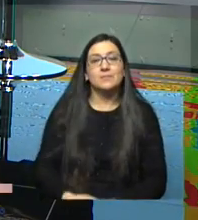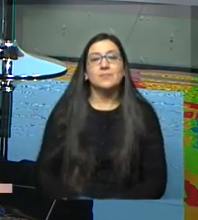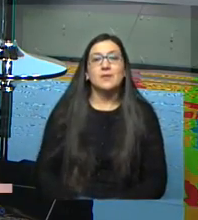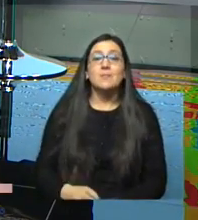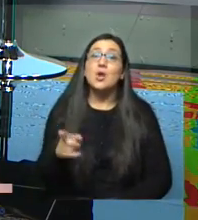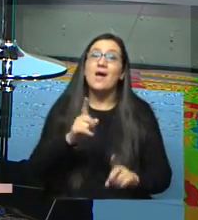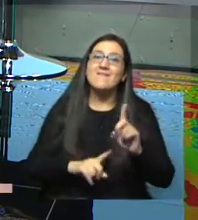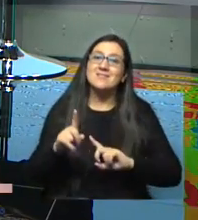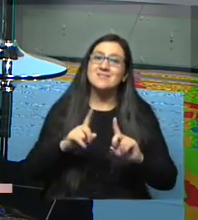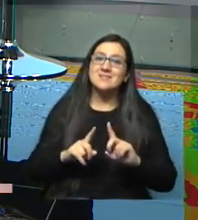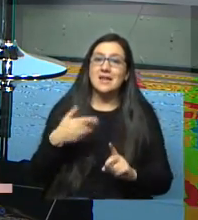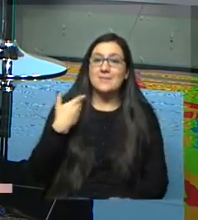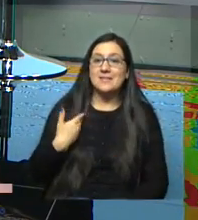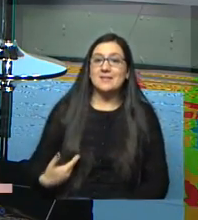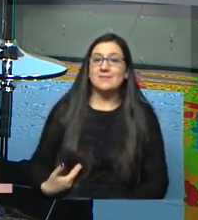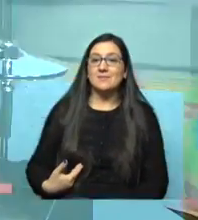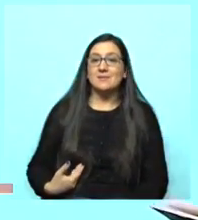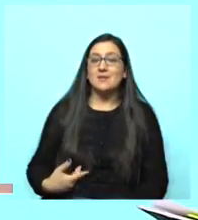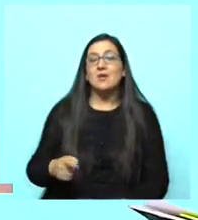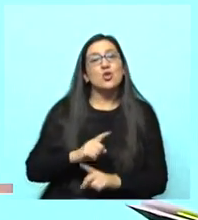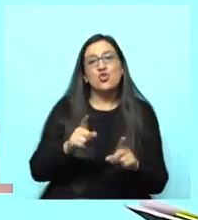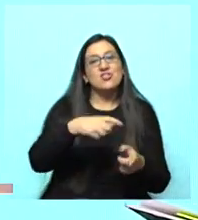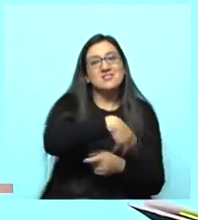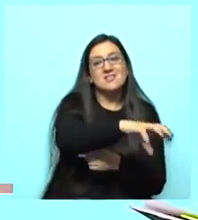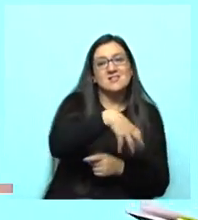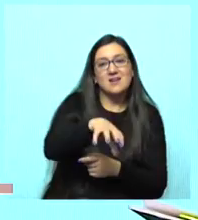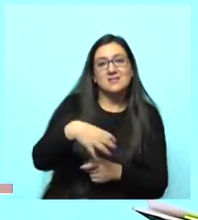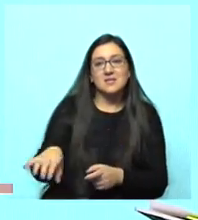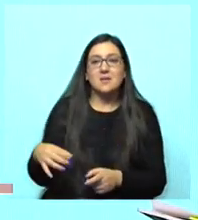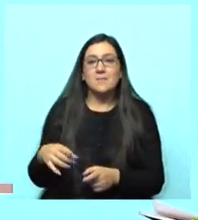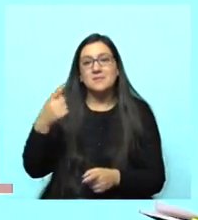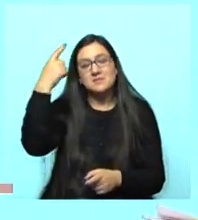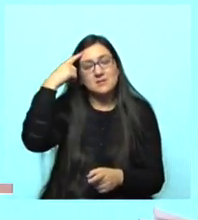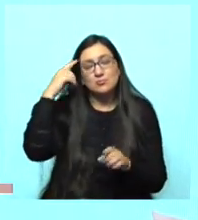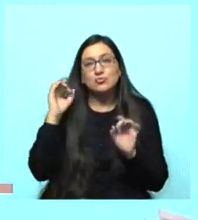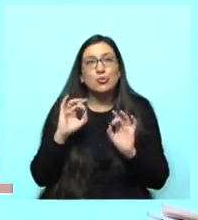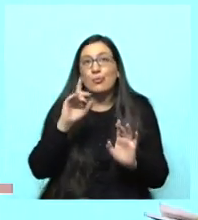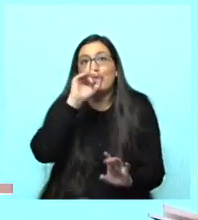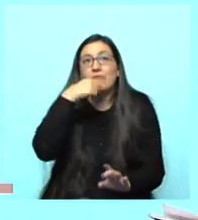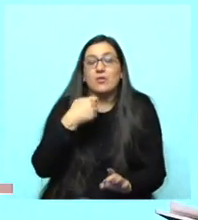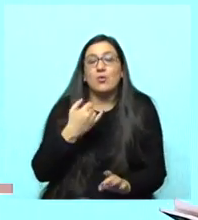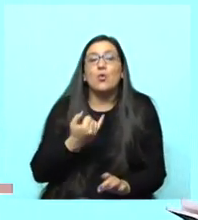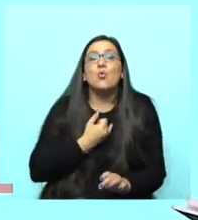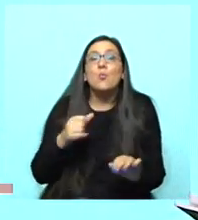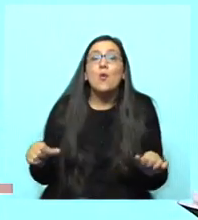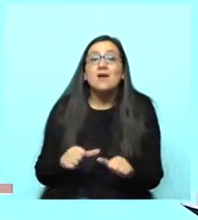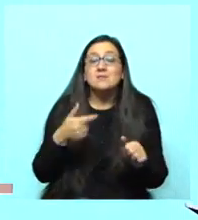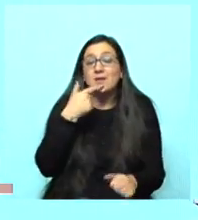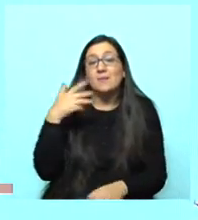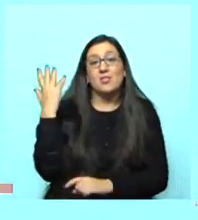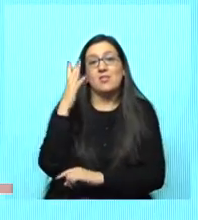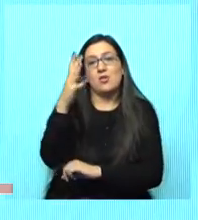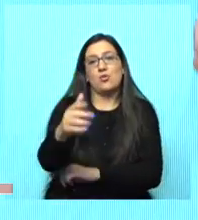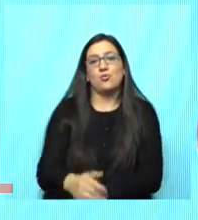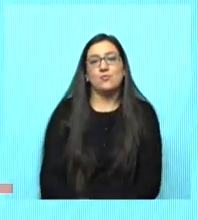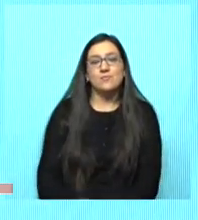a veces, lamentablemente, no descentraliza, ¿no? Nos centramos mucho en la capital. ¿Cómo se mueve la campaña en el interior?